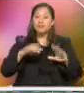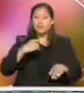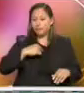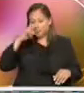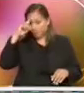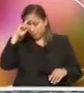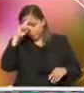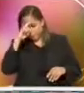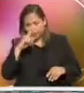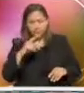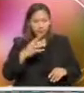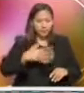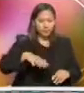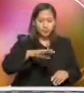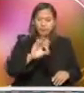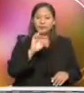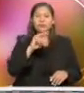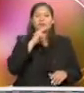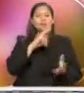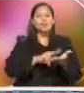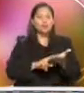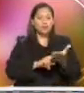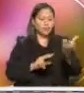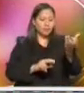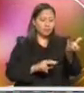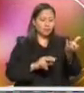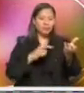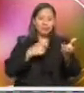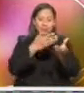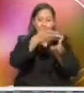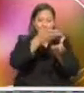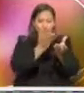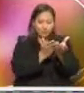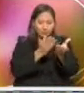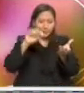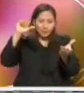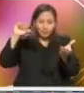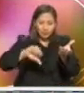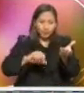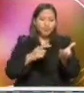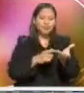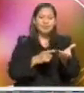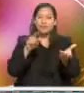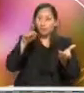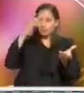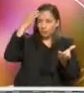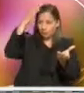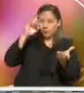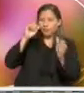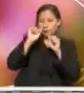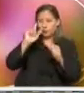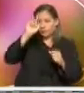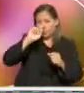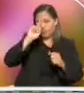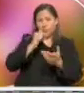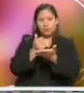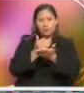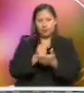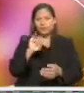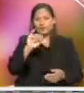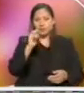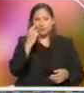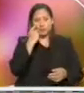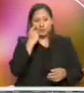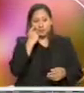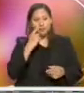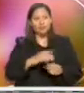trabajo encontrar un aguacate que a la hora de abrirlo esté al día. Sí. Y tú como chef seguro nos vas a dar un muy buen tip Fíjate que para sí.